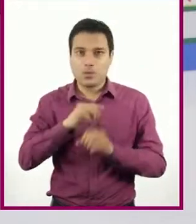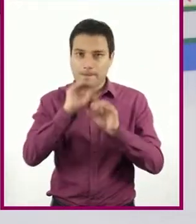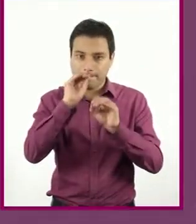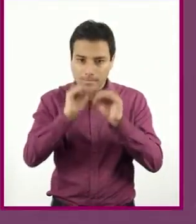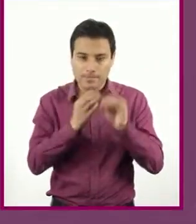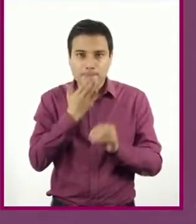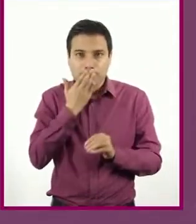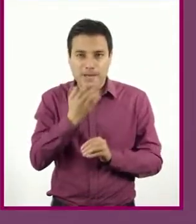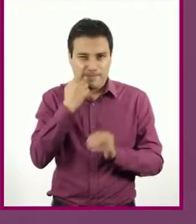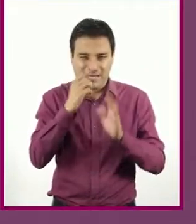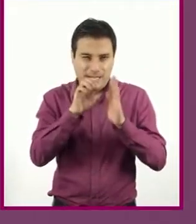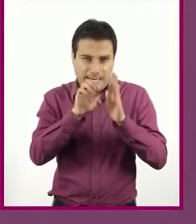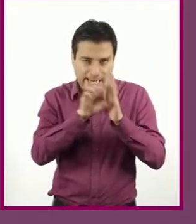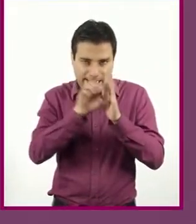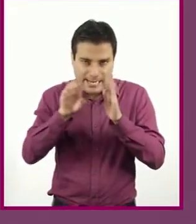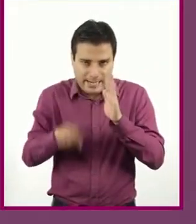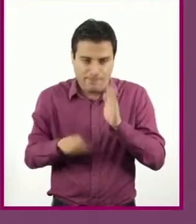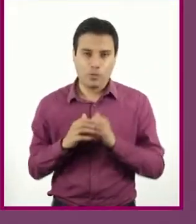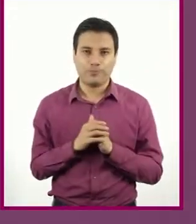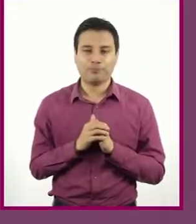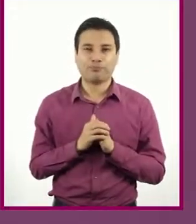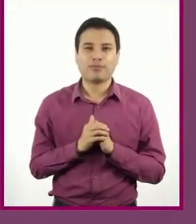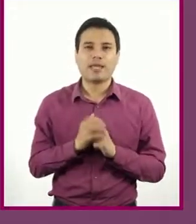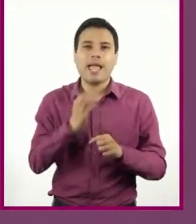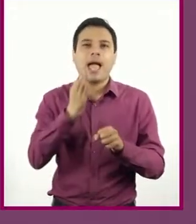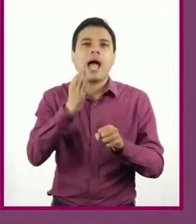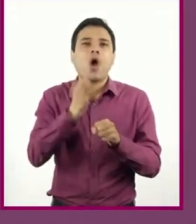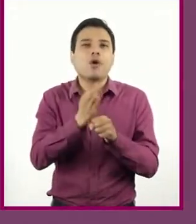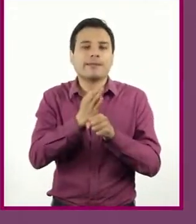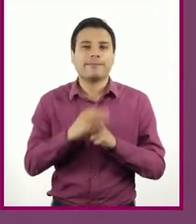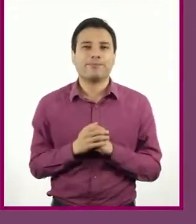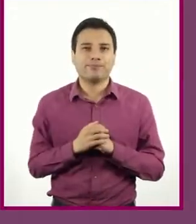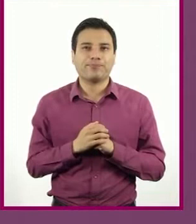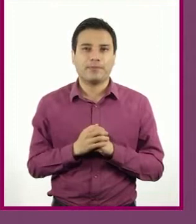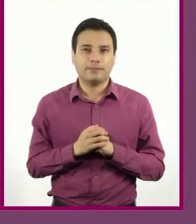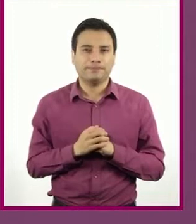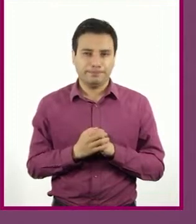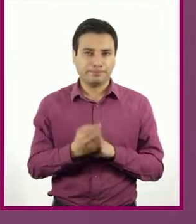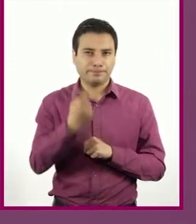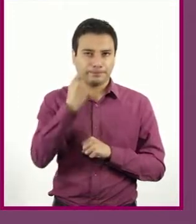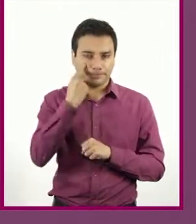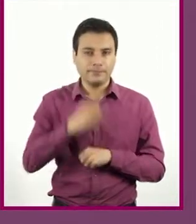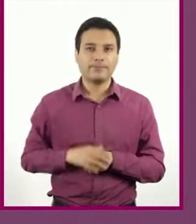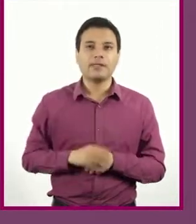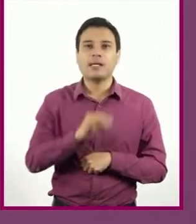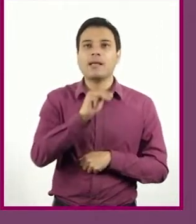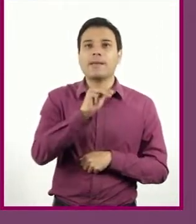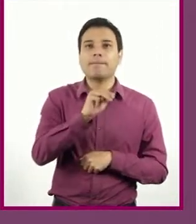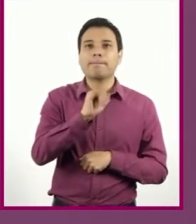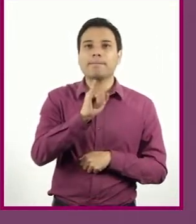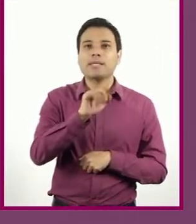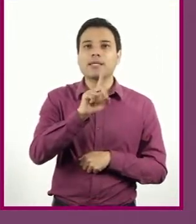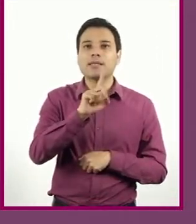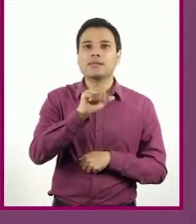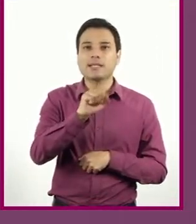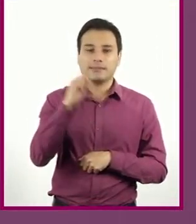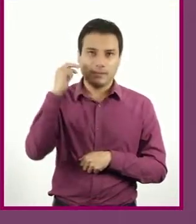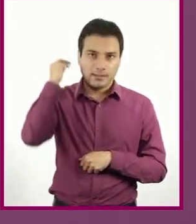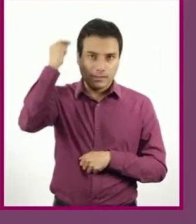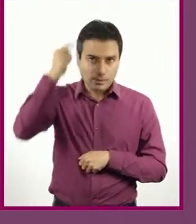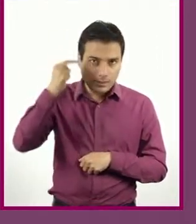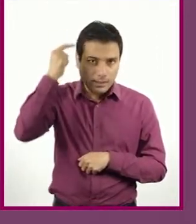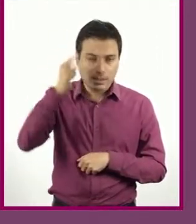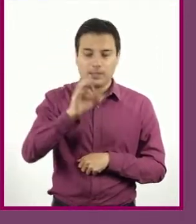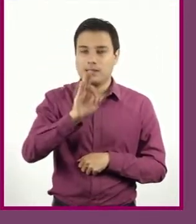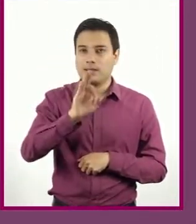ejemplo. ¿Qué les parece si vemos un resumen de Midas, el rey de Frigia? Este